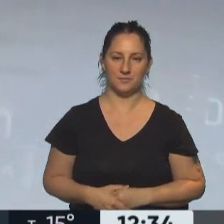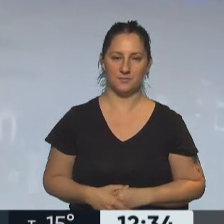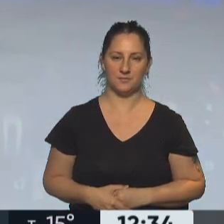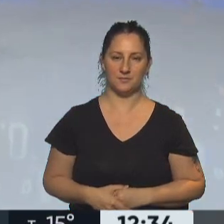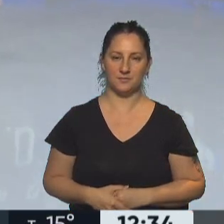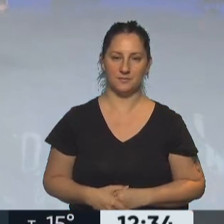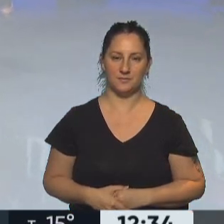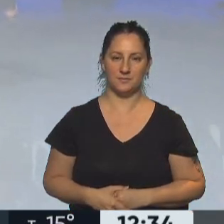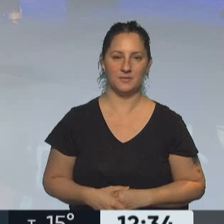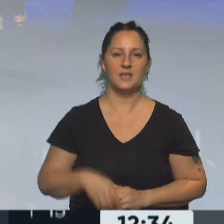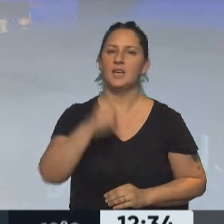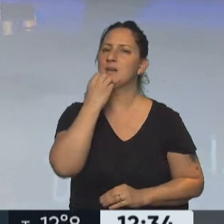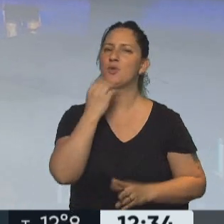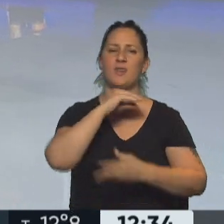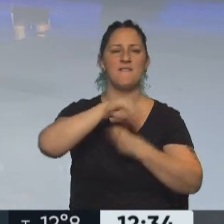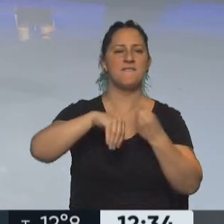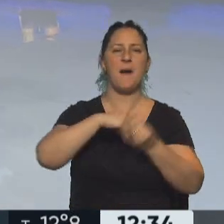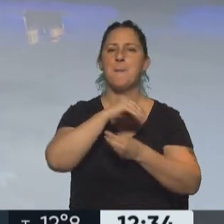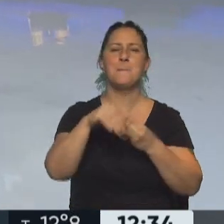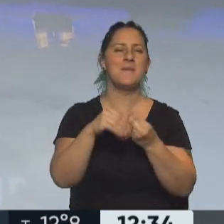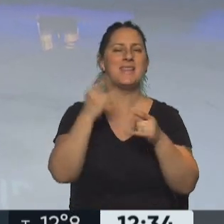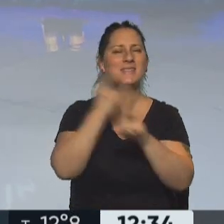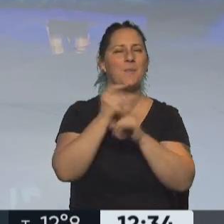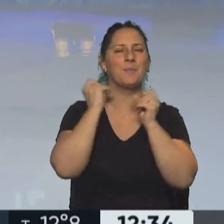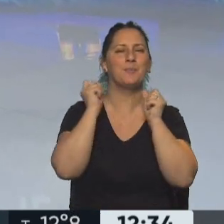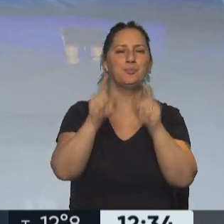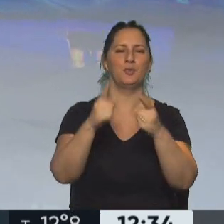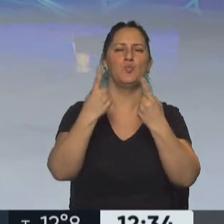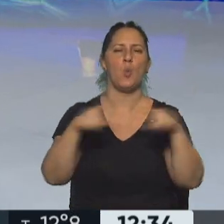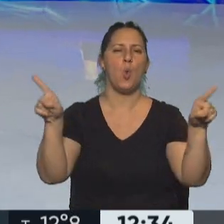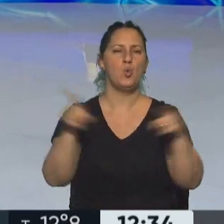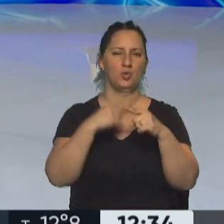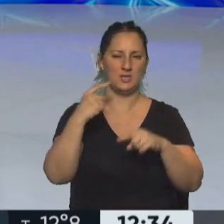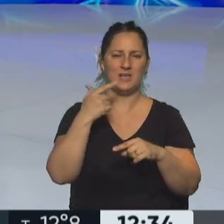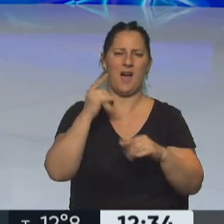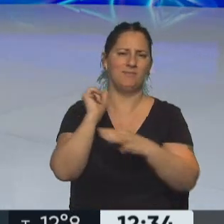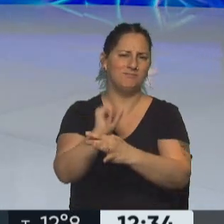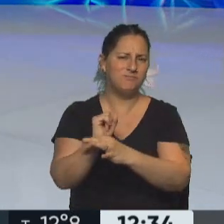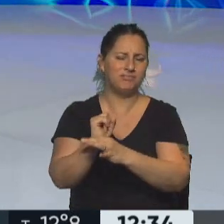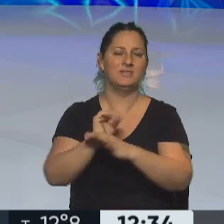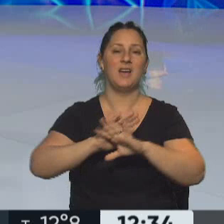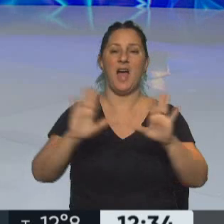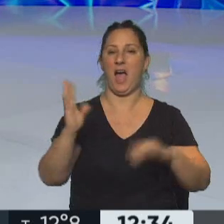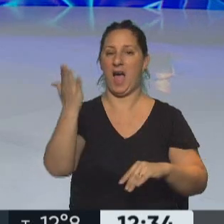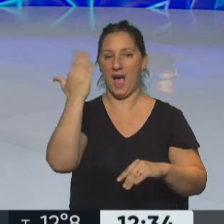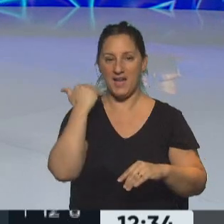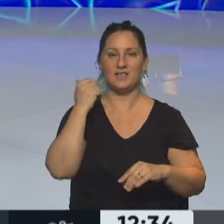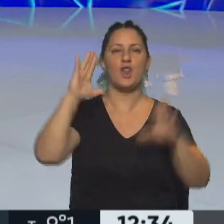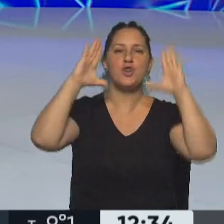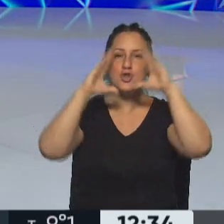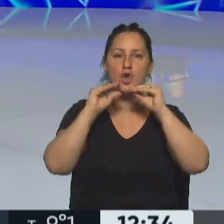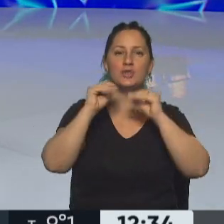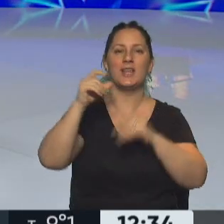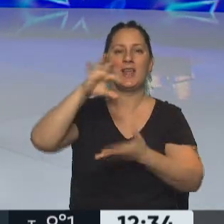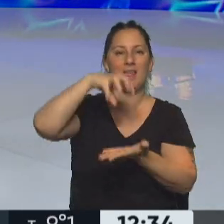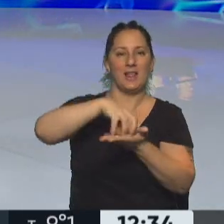la maravillosa familia de los musicales argentinos. Allí, tantos artistas, tanto talento, tuvieron ayer su gran noche en el Teatro